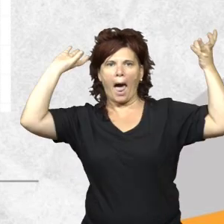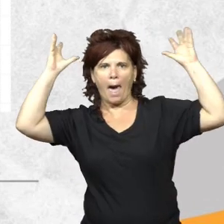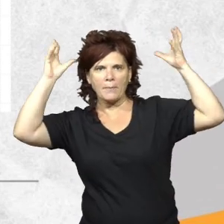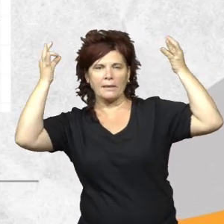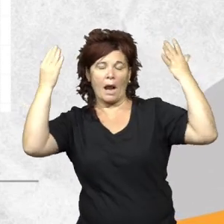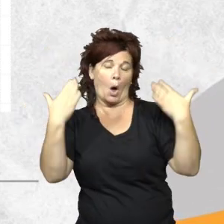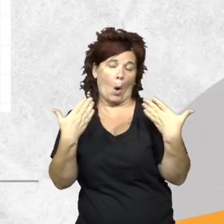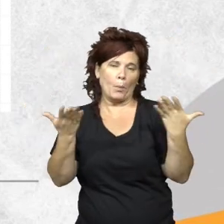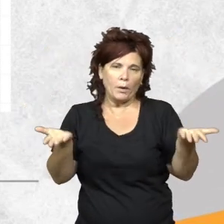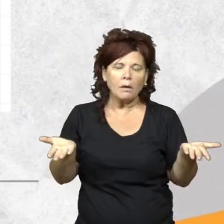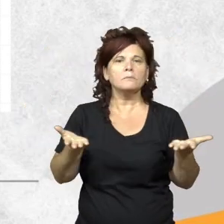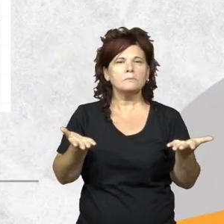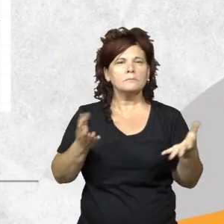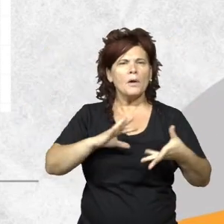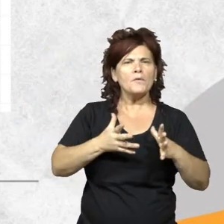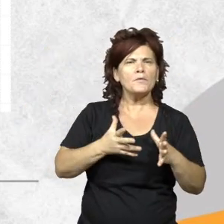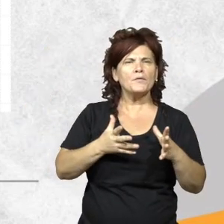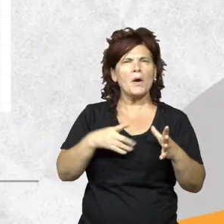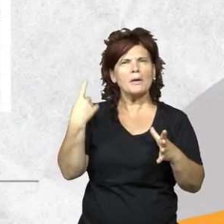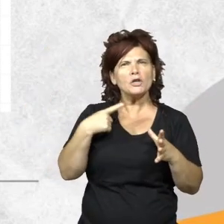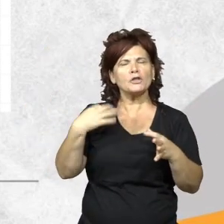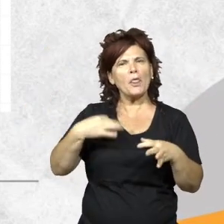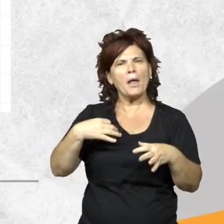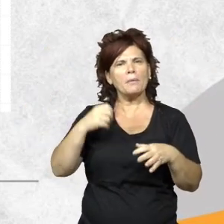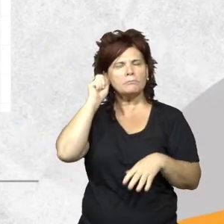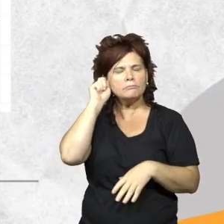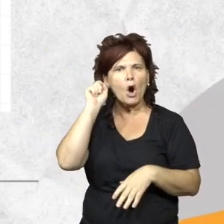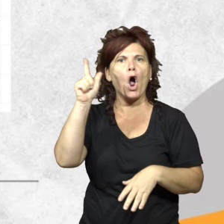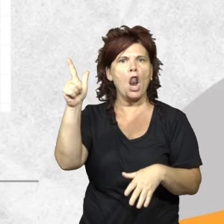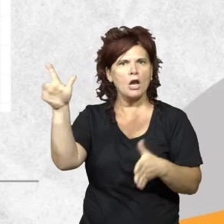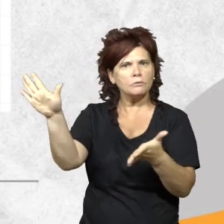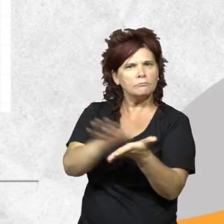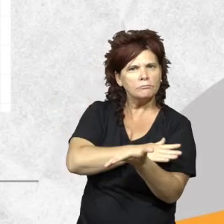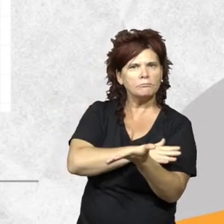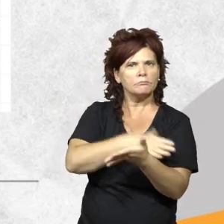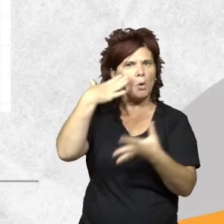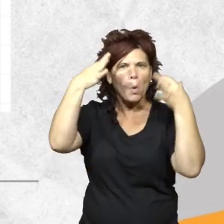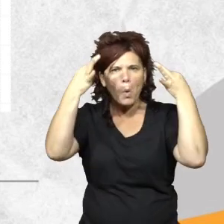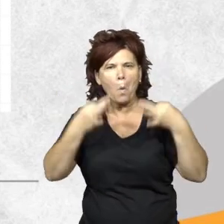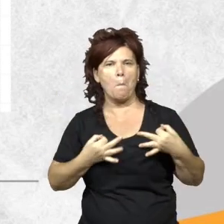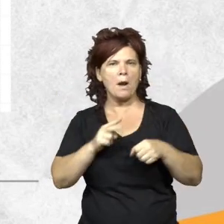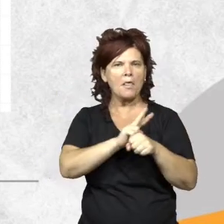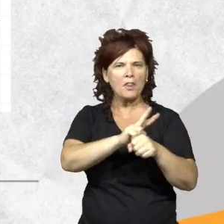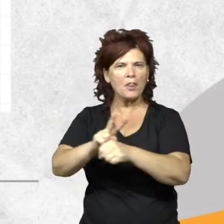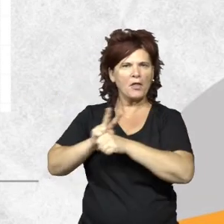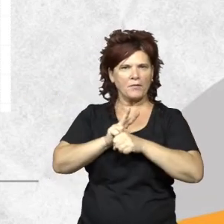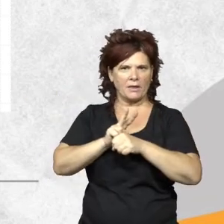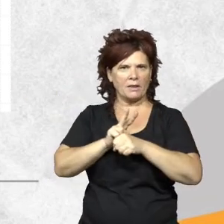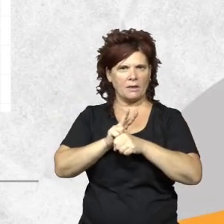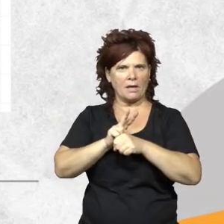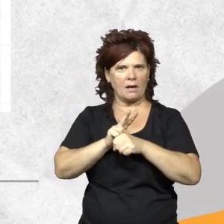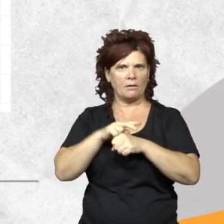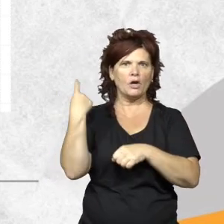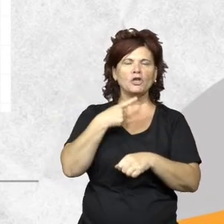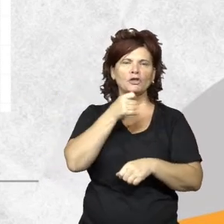supuesto, en la medida de que tenemos que lograr satisfacer y cumplir y defender lo que vamos a denominar el